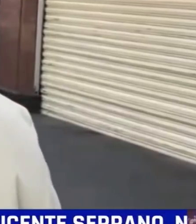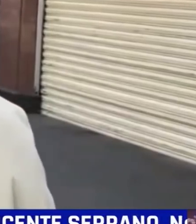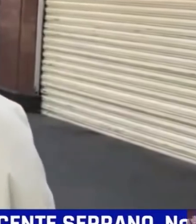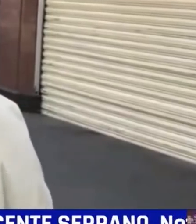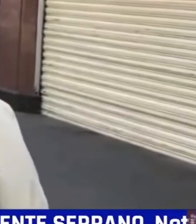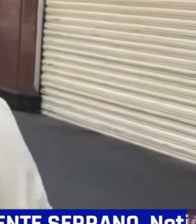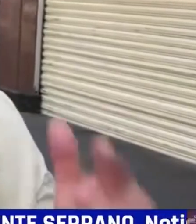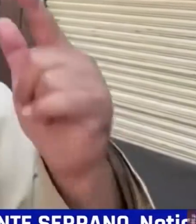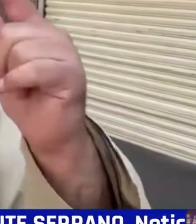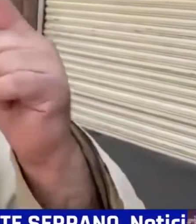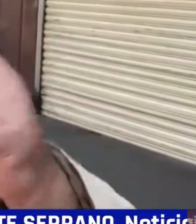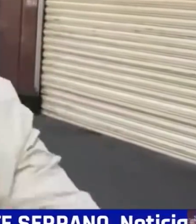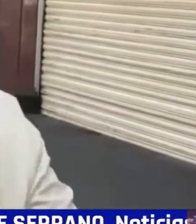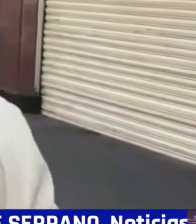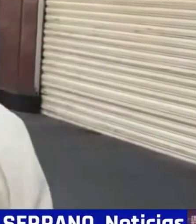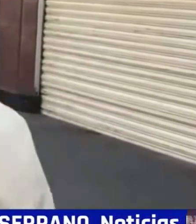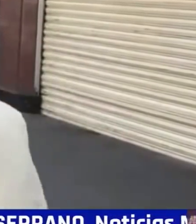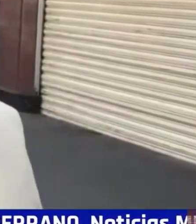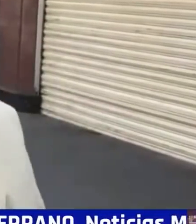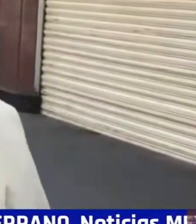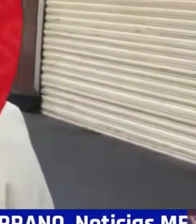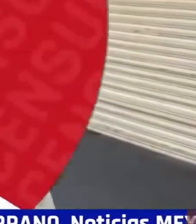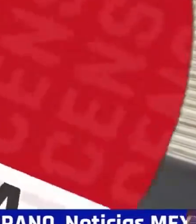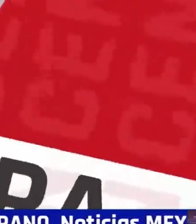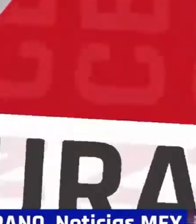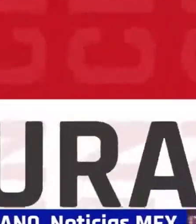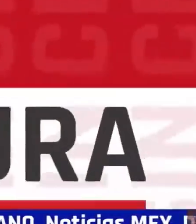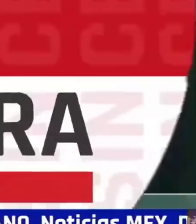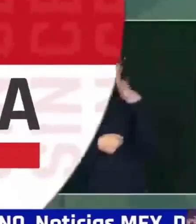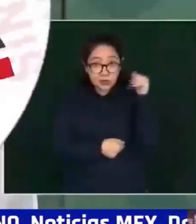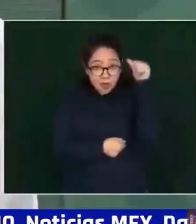estos personajes. Así lo dijo el presidente.